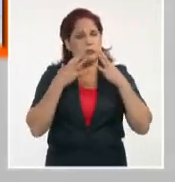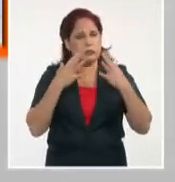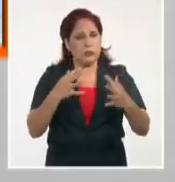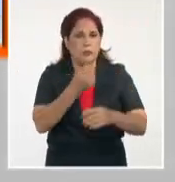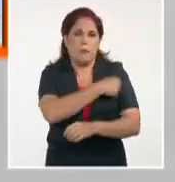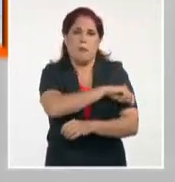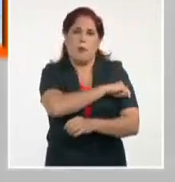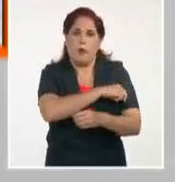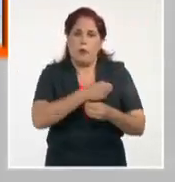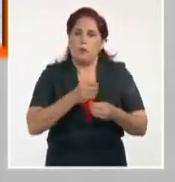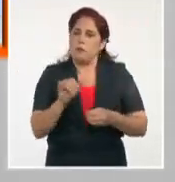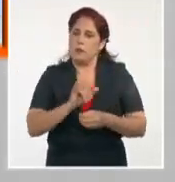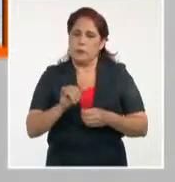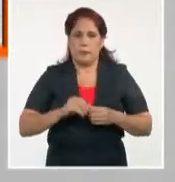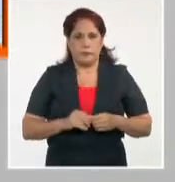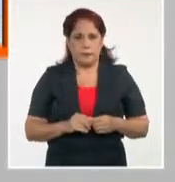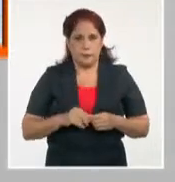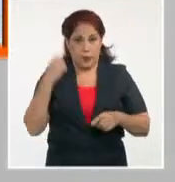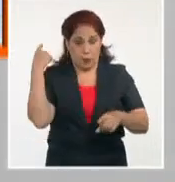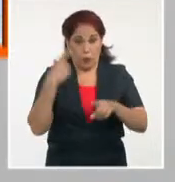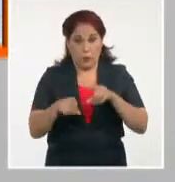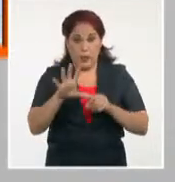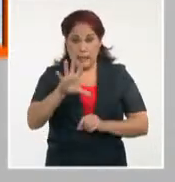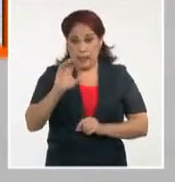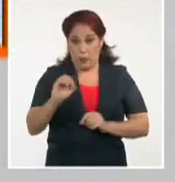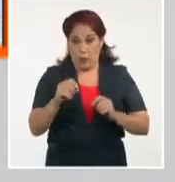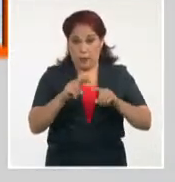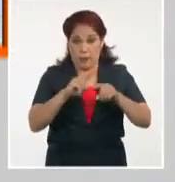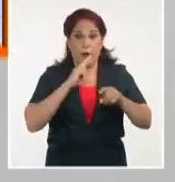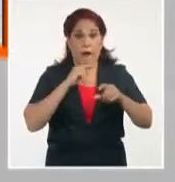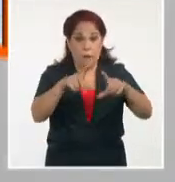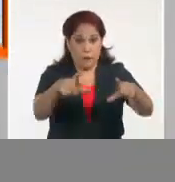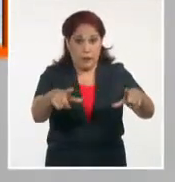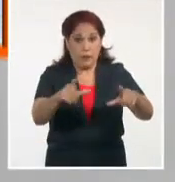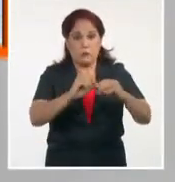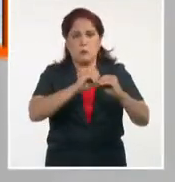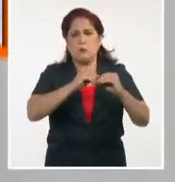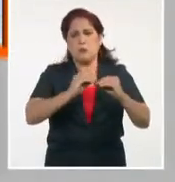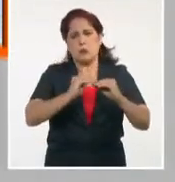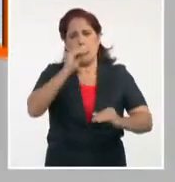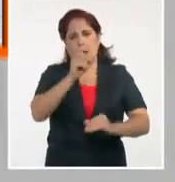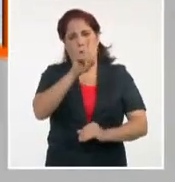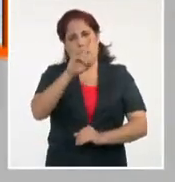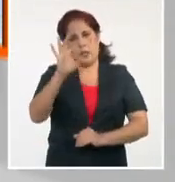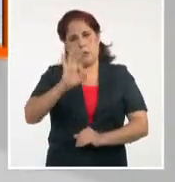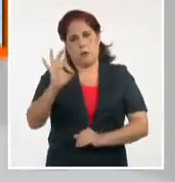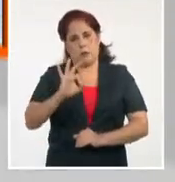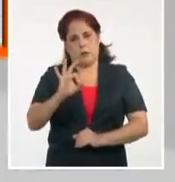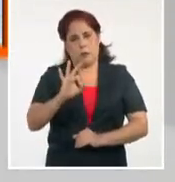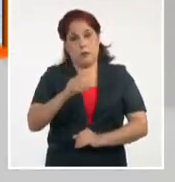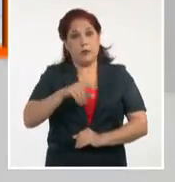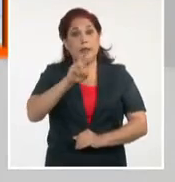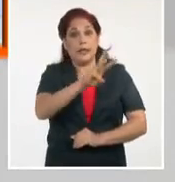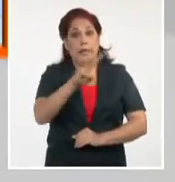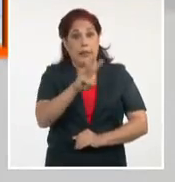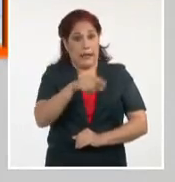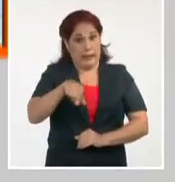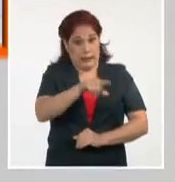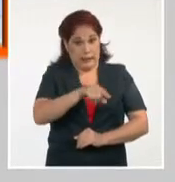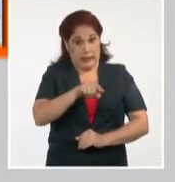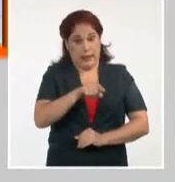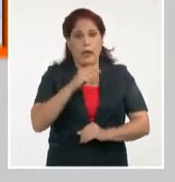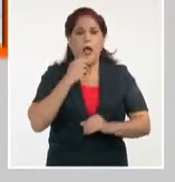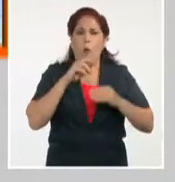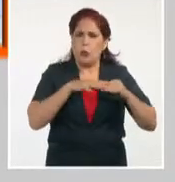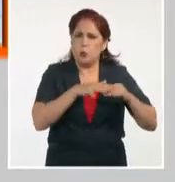población. Y en 50 embalses superan el 95%. De ellos, 33 vierten, y hay